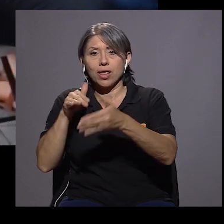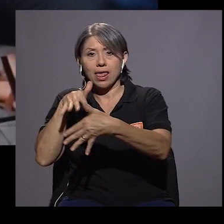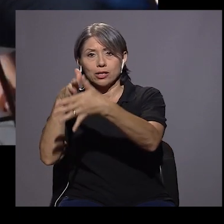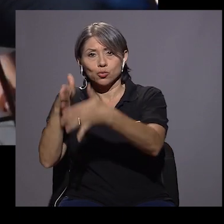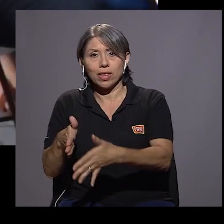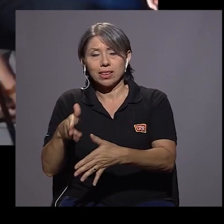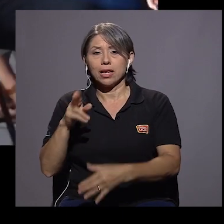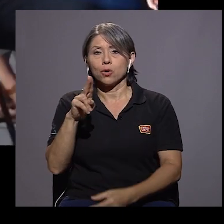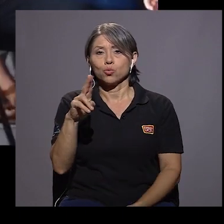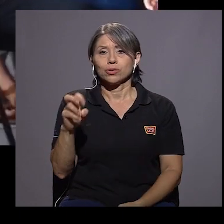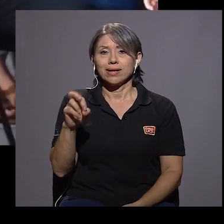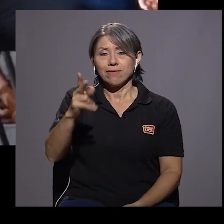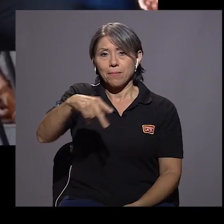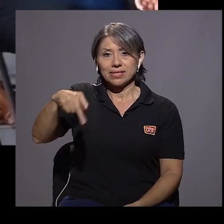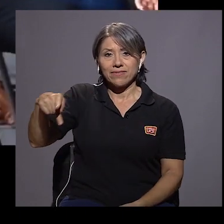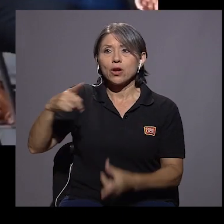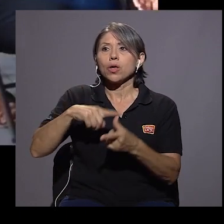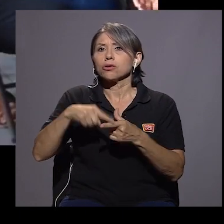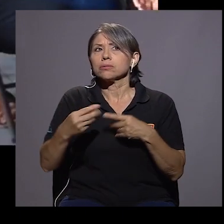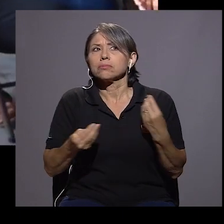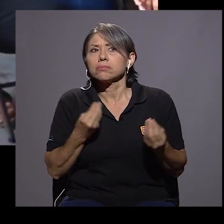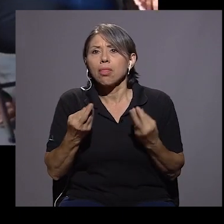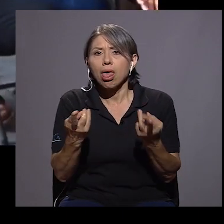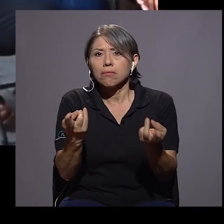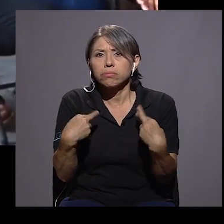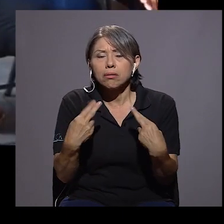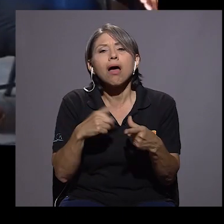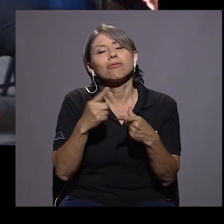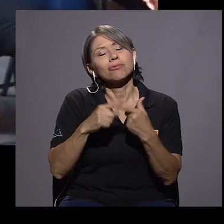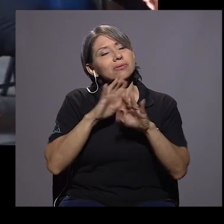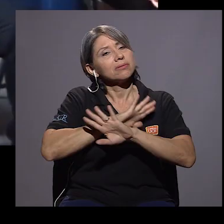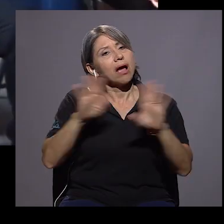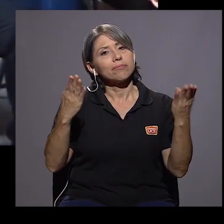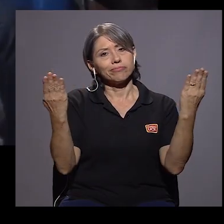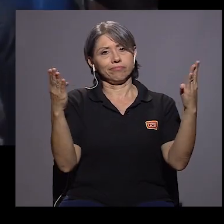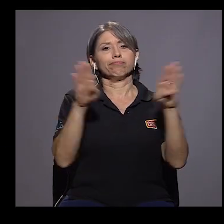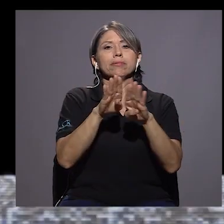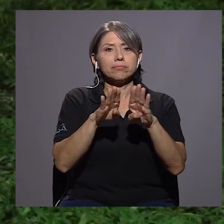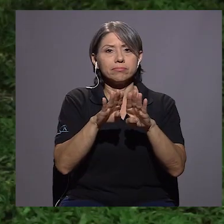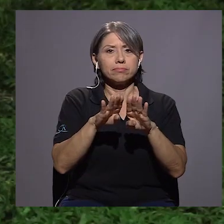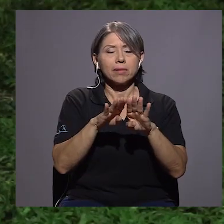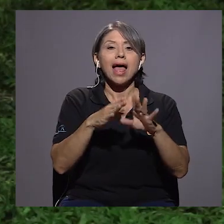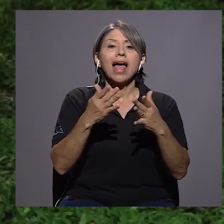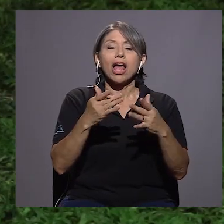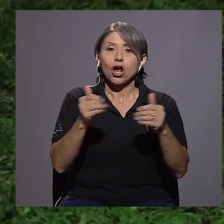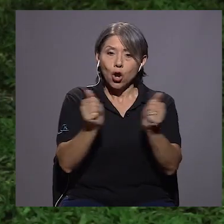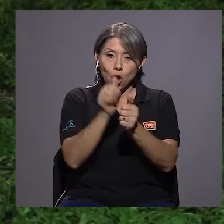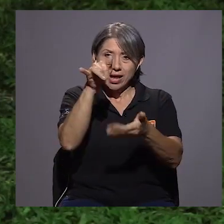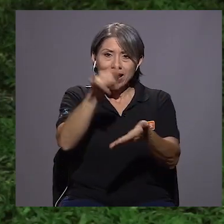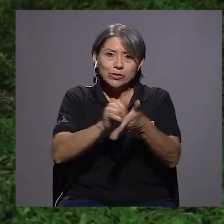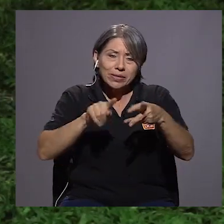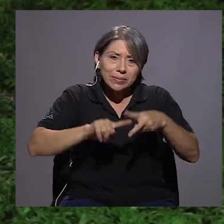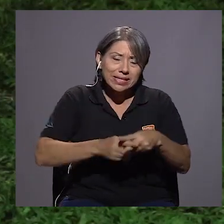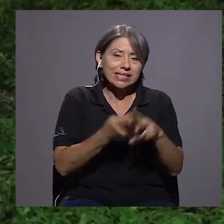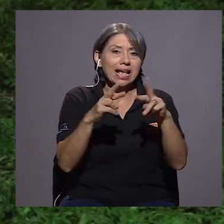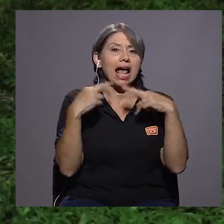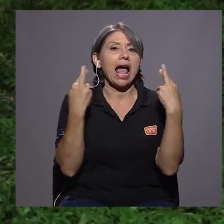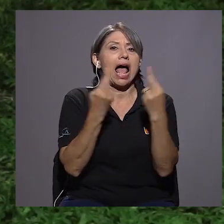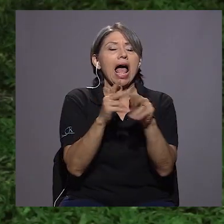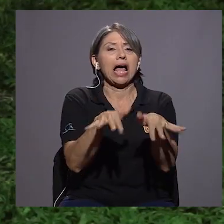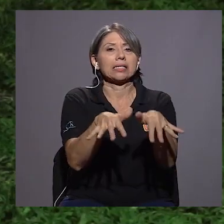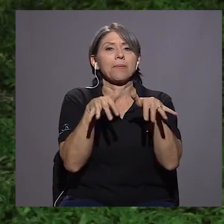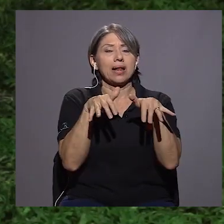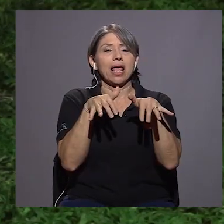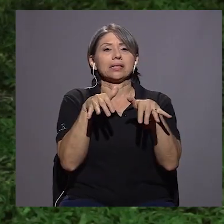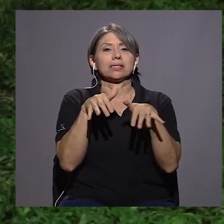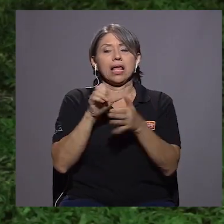a la comunidad estudiantil en la sede del Pacífico, los compañeros toman la sede por completo, ¿no? A raíz de esto inician una serie de